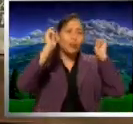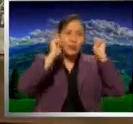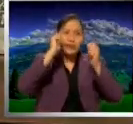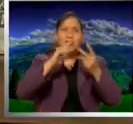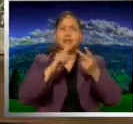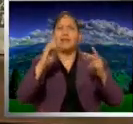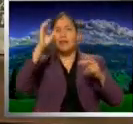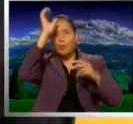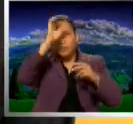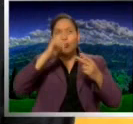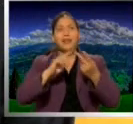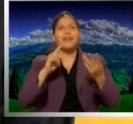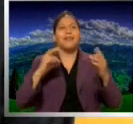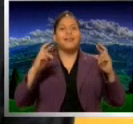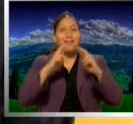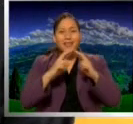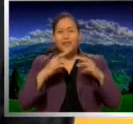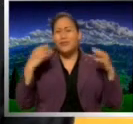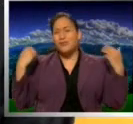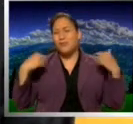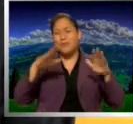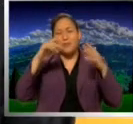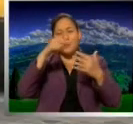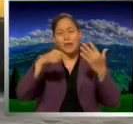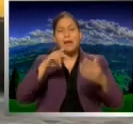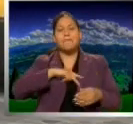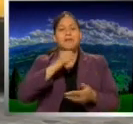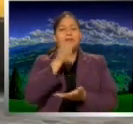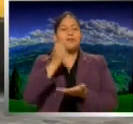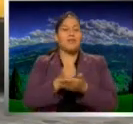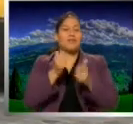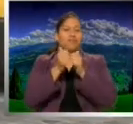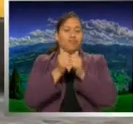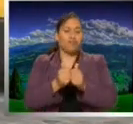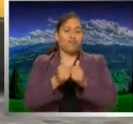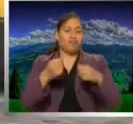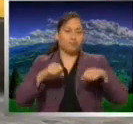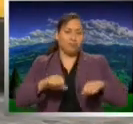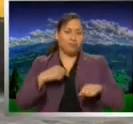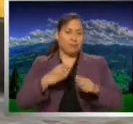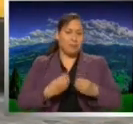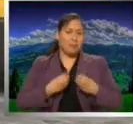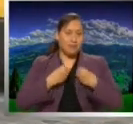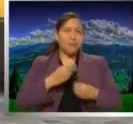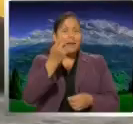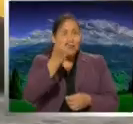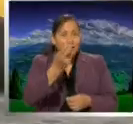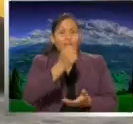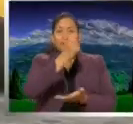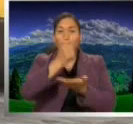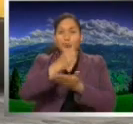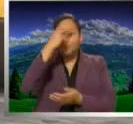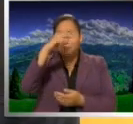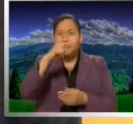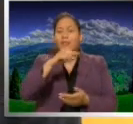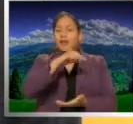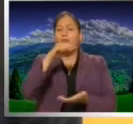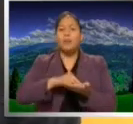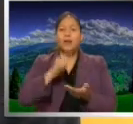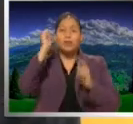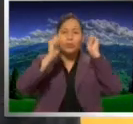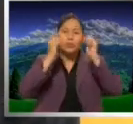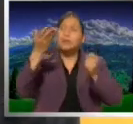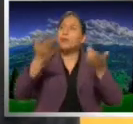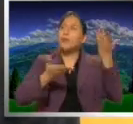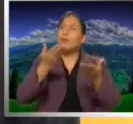culturales, religiosos, o sea, de verdad, esta es mi ciudad y yo aquí me quedo. Es que en efecto, date cuenta que la Ciudad de México es de los destinos turísticos